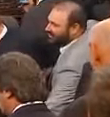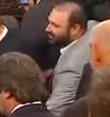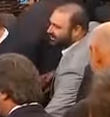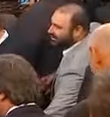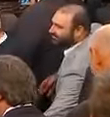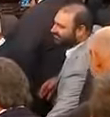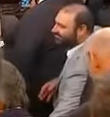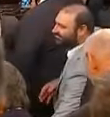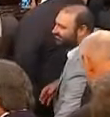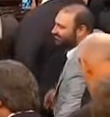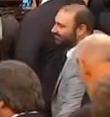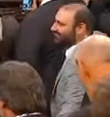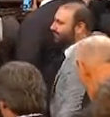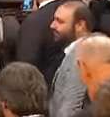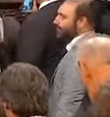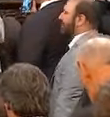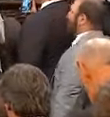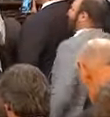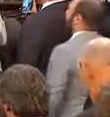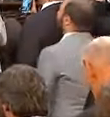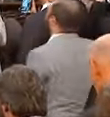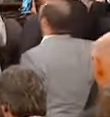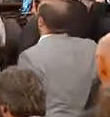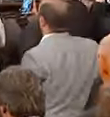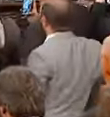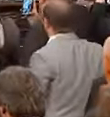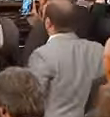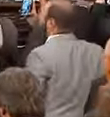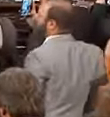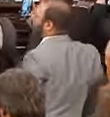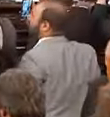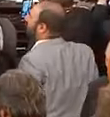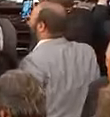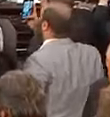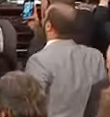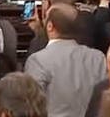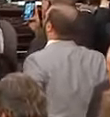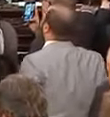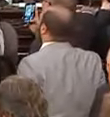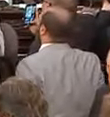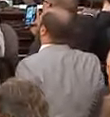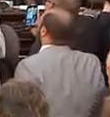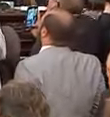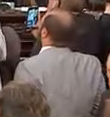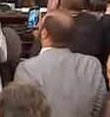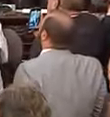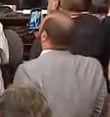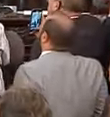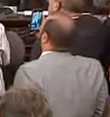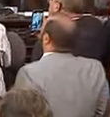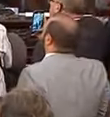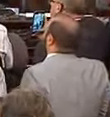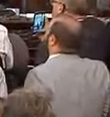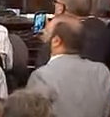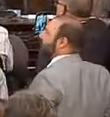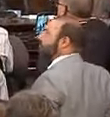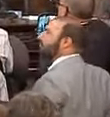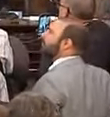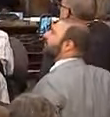De la Nación, hace su ingreso al recinto de la Honorable Cámara de Diputados de la Nación, el señor Presidente de la Nación,